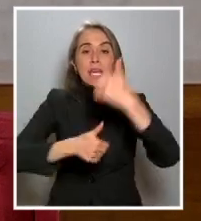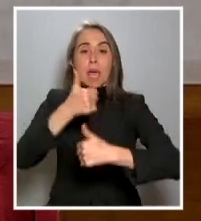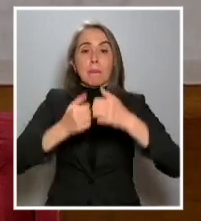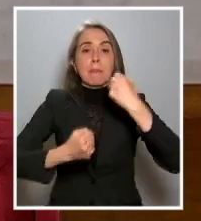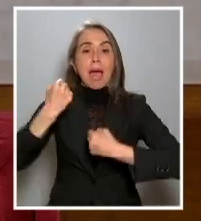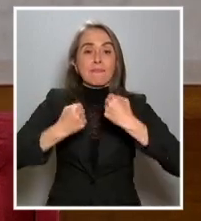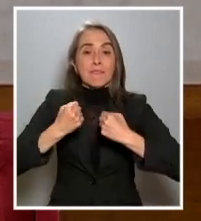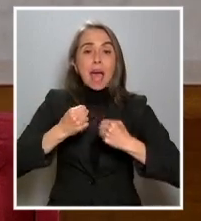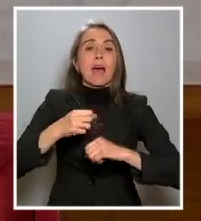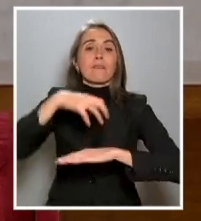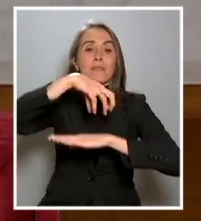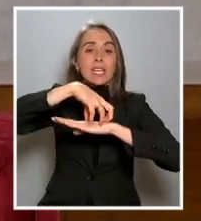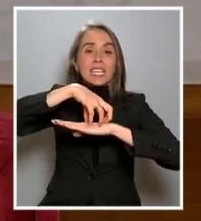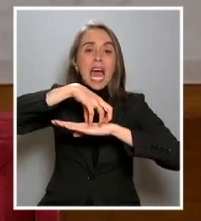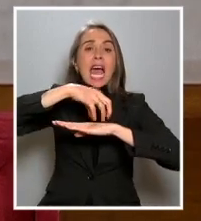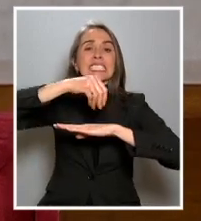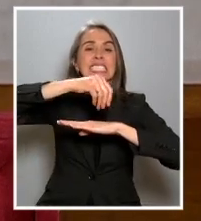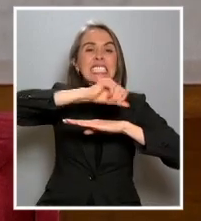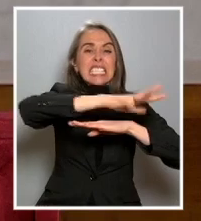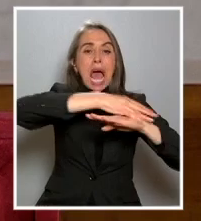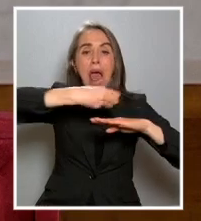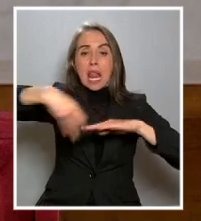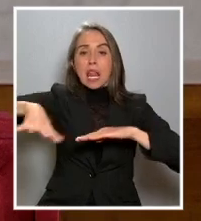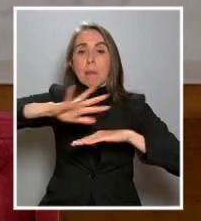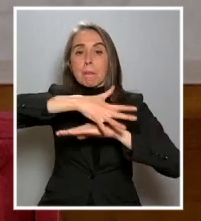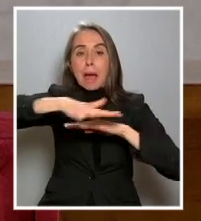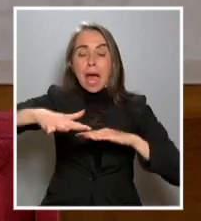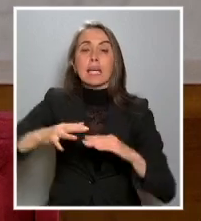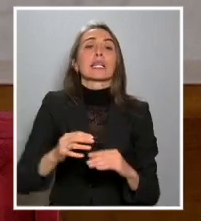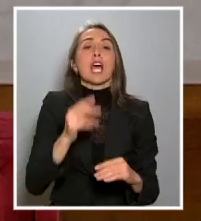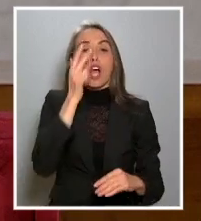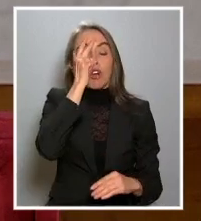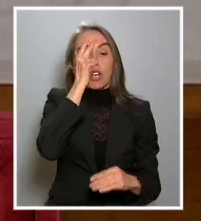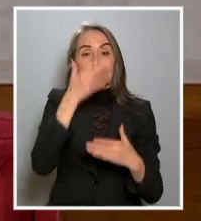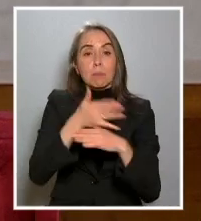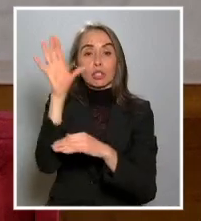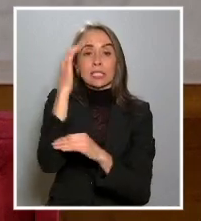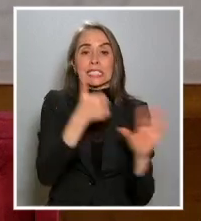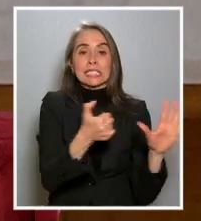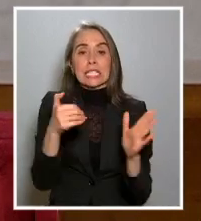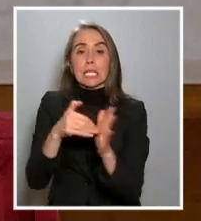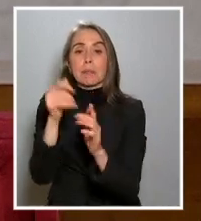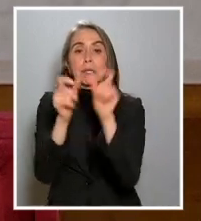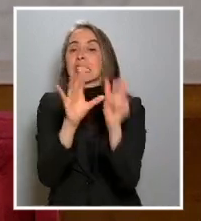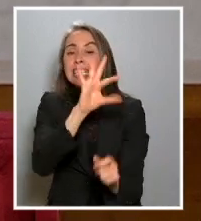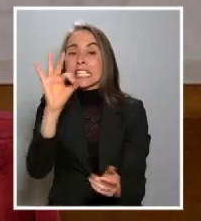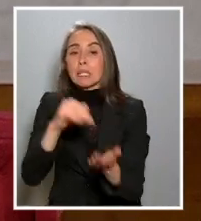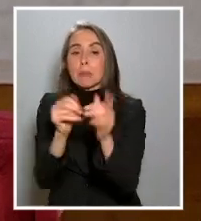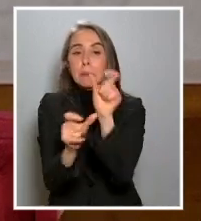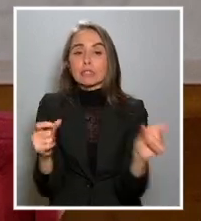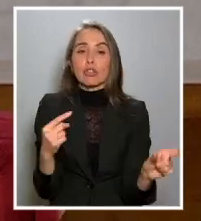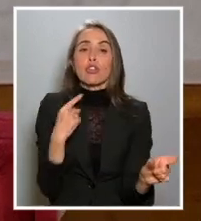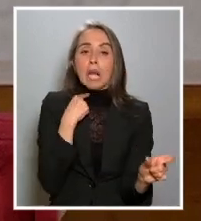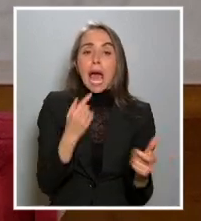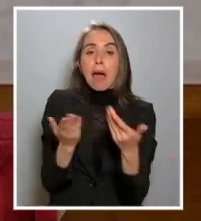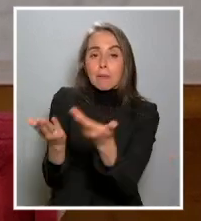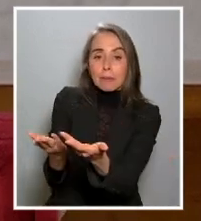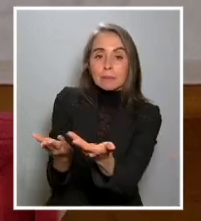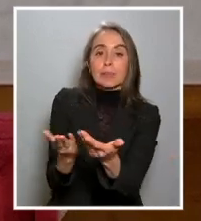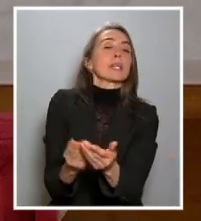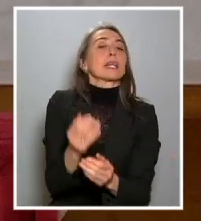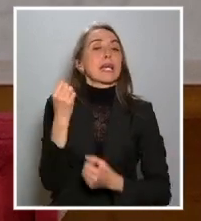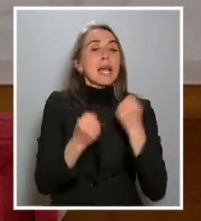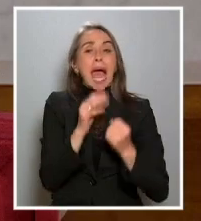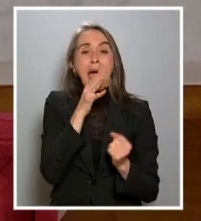planta desaladora para La Serena y Coquimbo que va a beneficiar a 500.000 de personas. Y estamos desarrollando proyectos de planta de recursos de